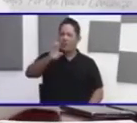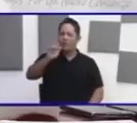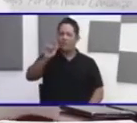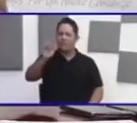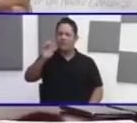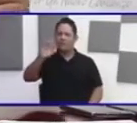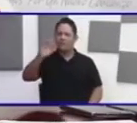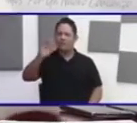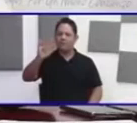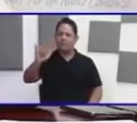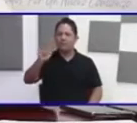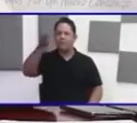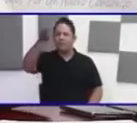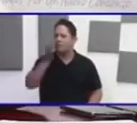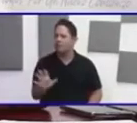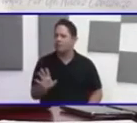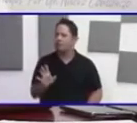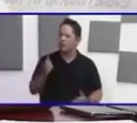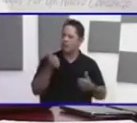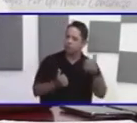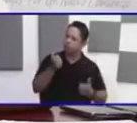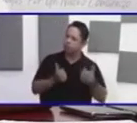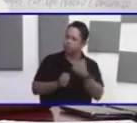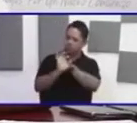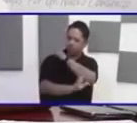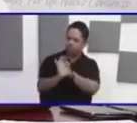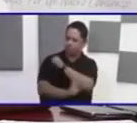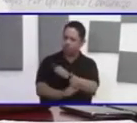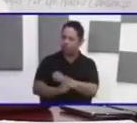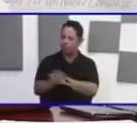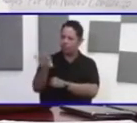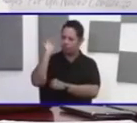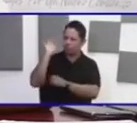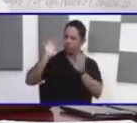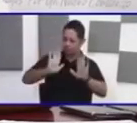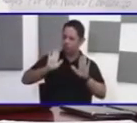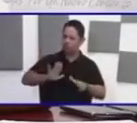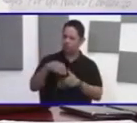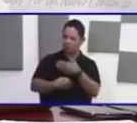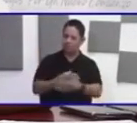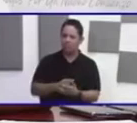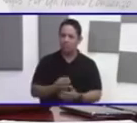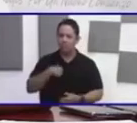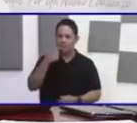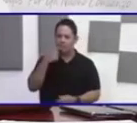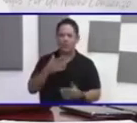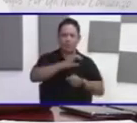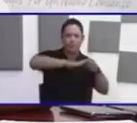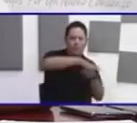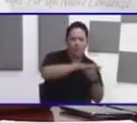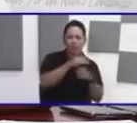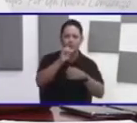empresas que tienen acceso en la mayoría de ciudades y barrios en las ciudades donde se encuentran estos